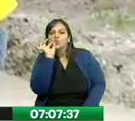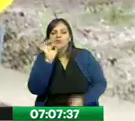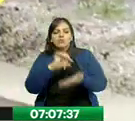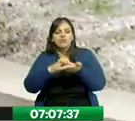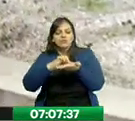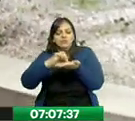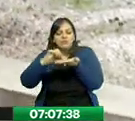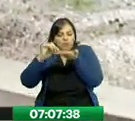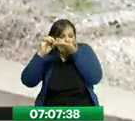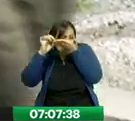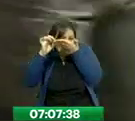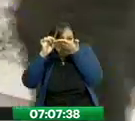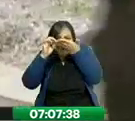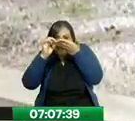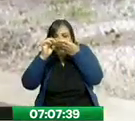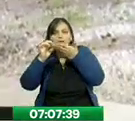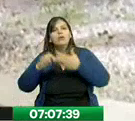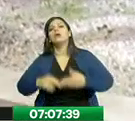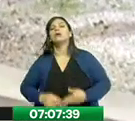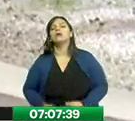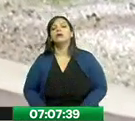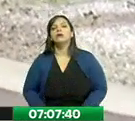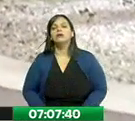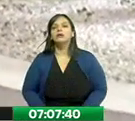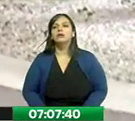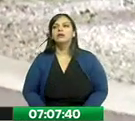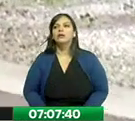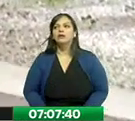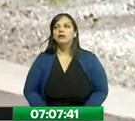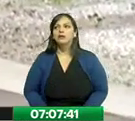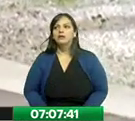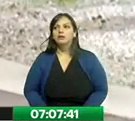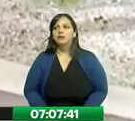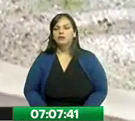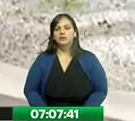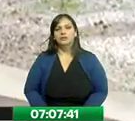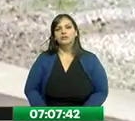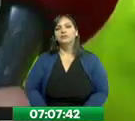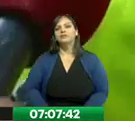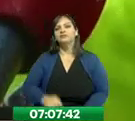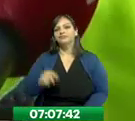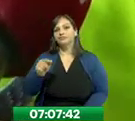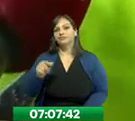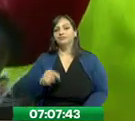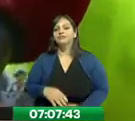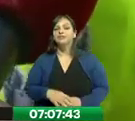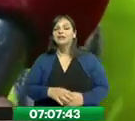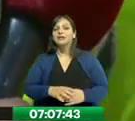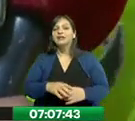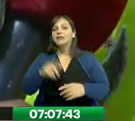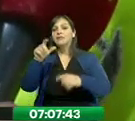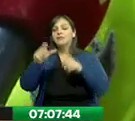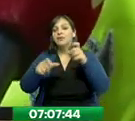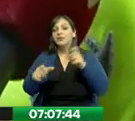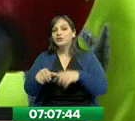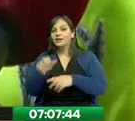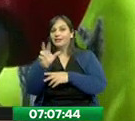que antes había sido vendida por las personas propietarias del mismo domicilio. 3 de las personas